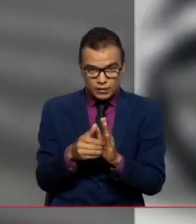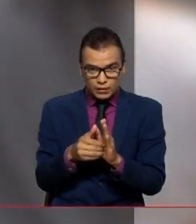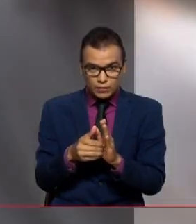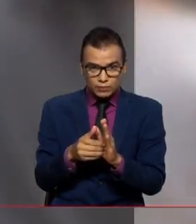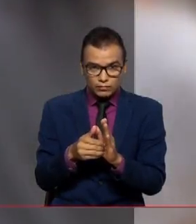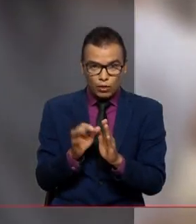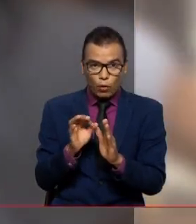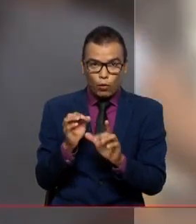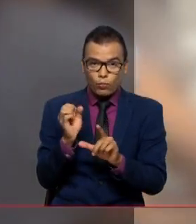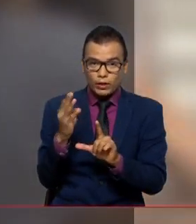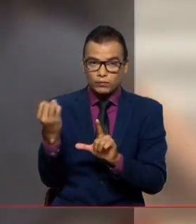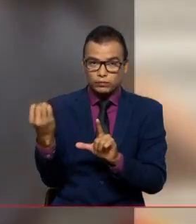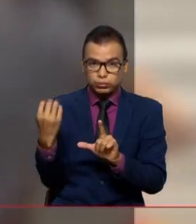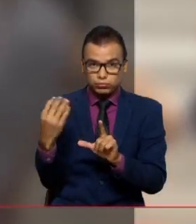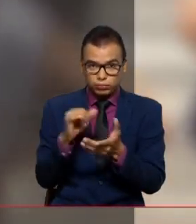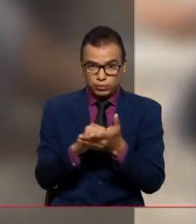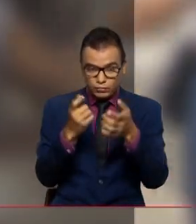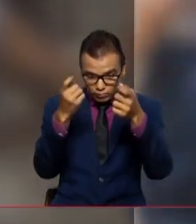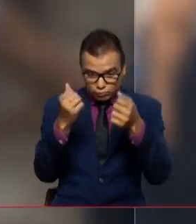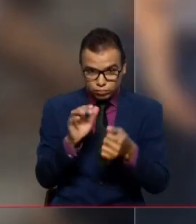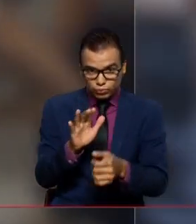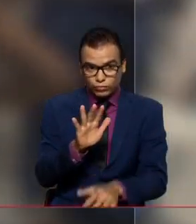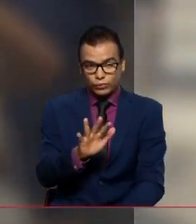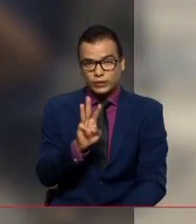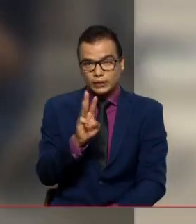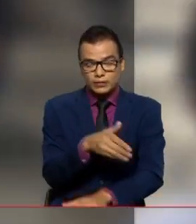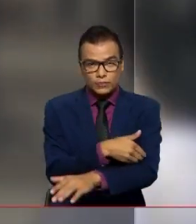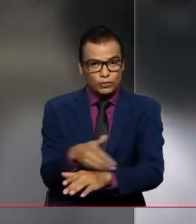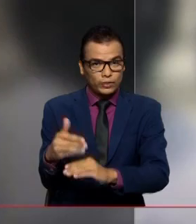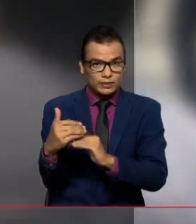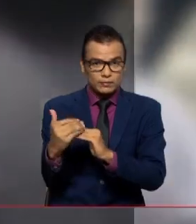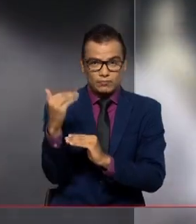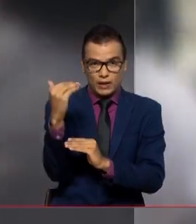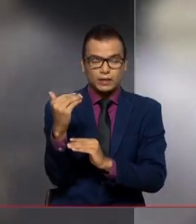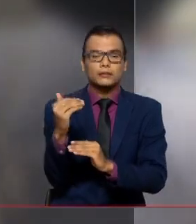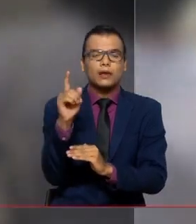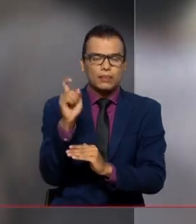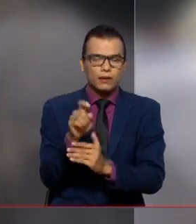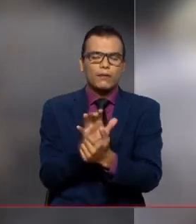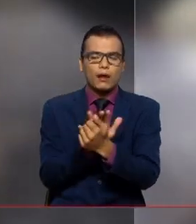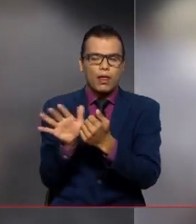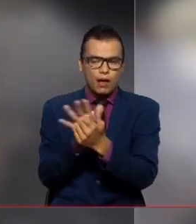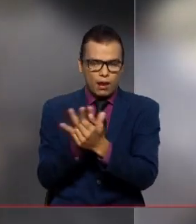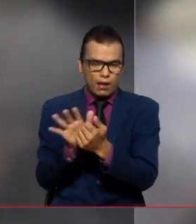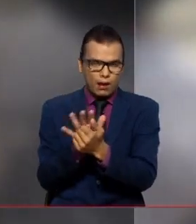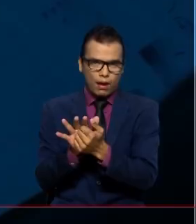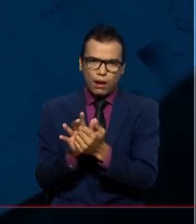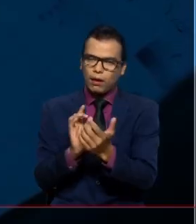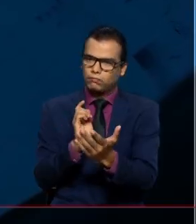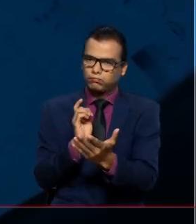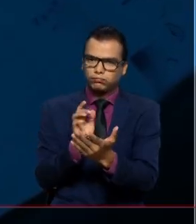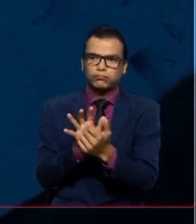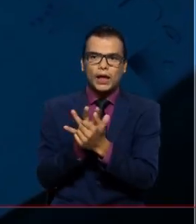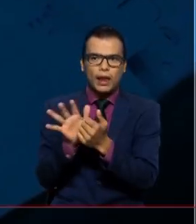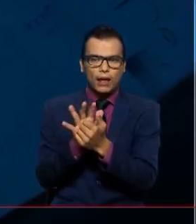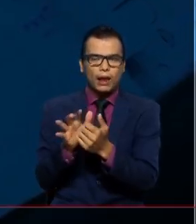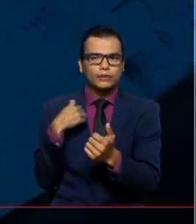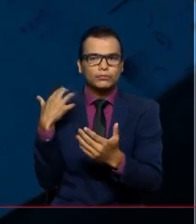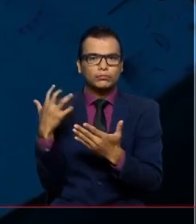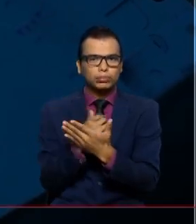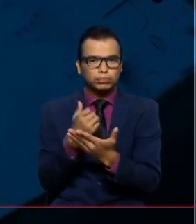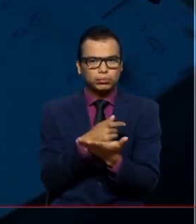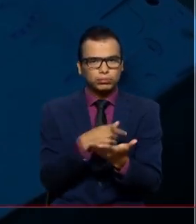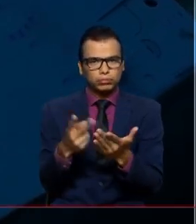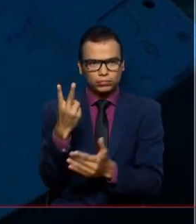en los 53 millones 206 mil pesos y en adelante, debe declarar renta. El